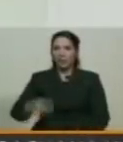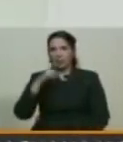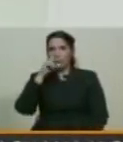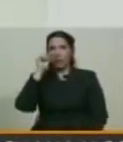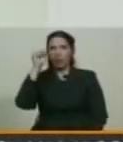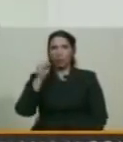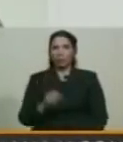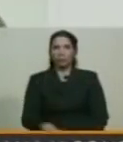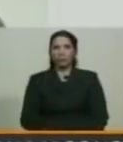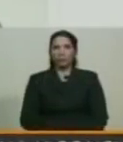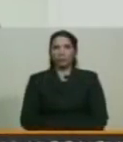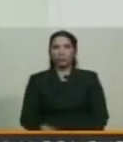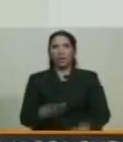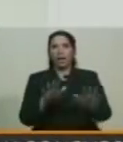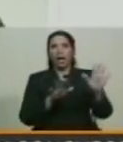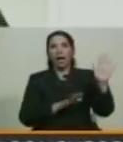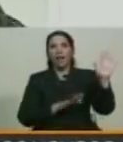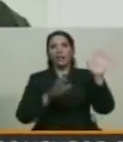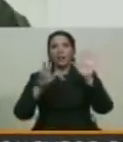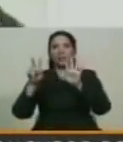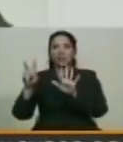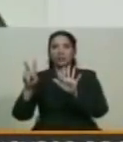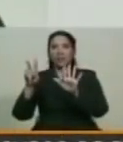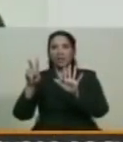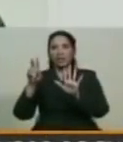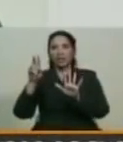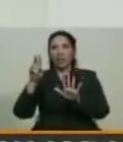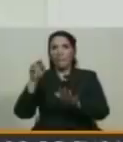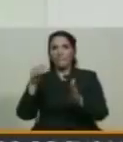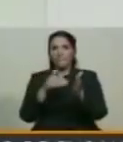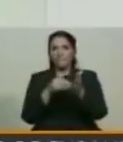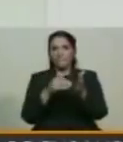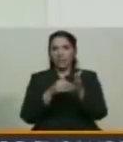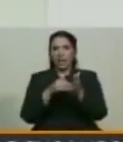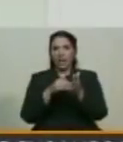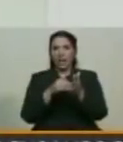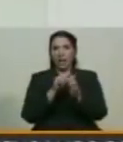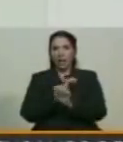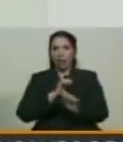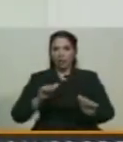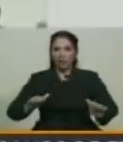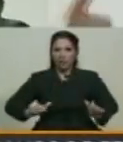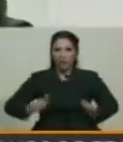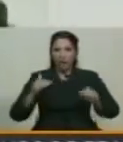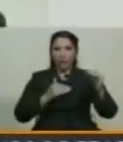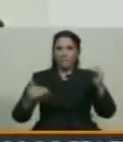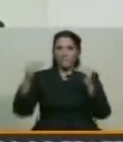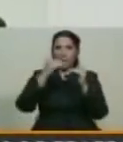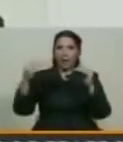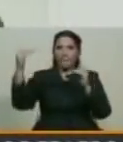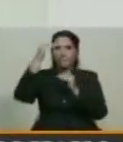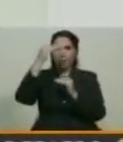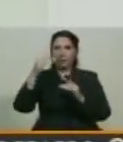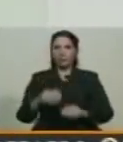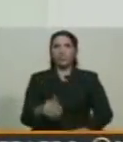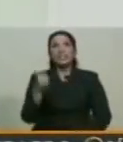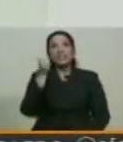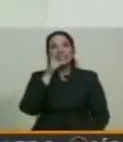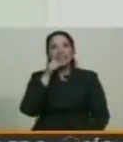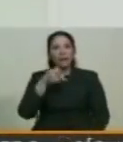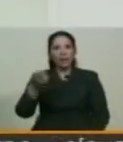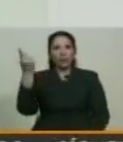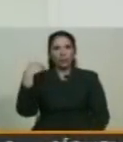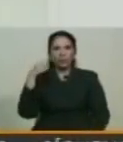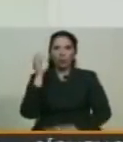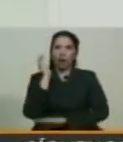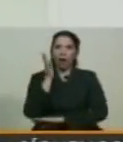de 17.000 oficiales y tropas profesionales en esta ocasión. El día sábado pasado, en el acto